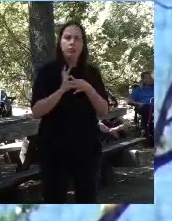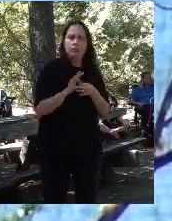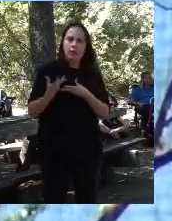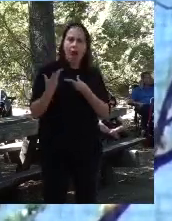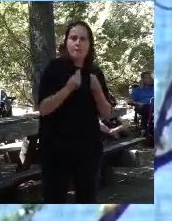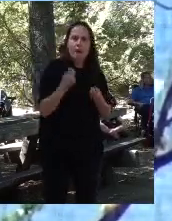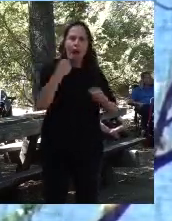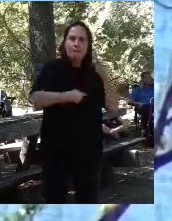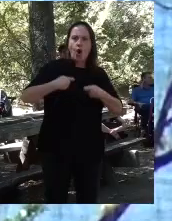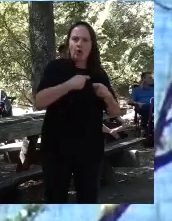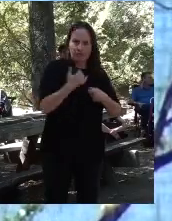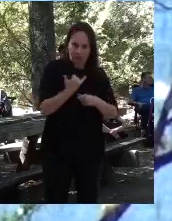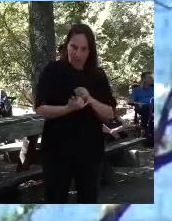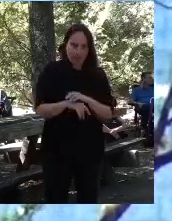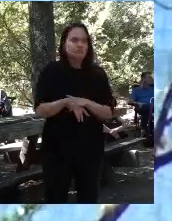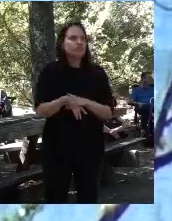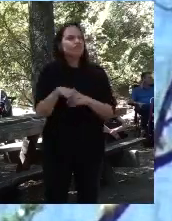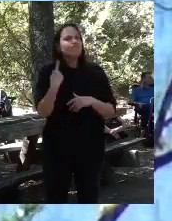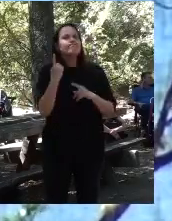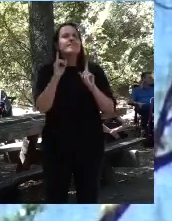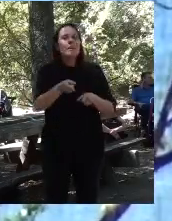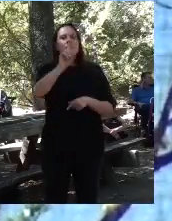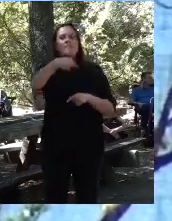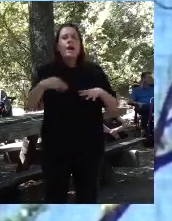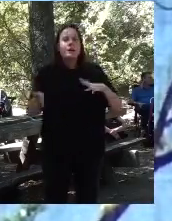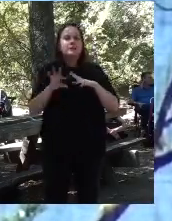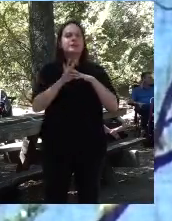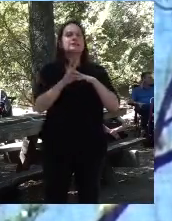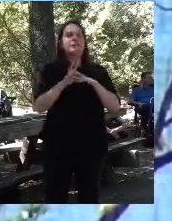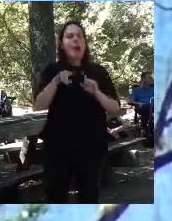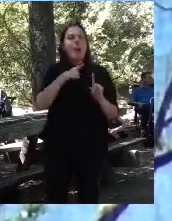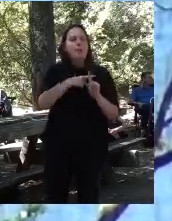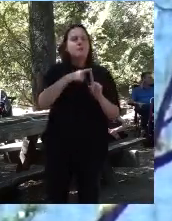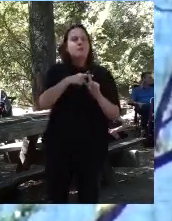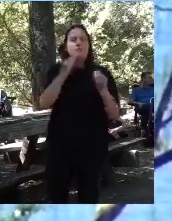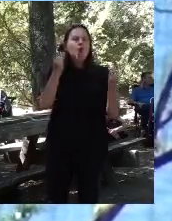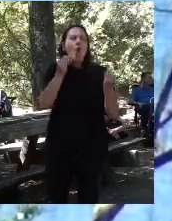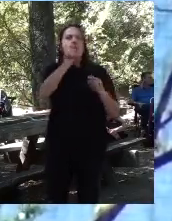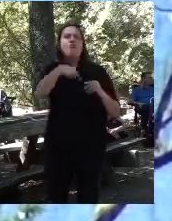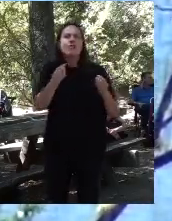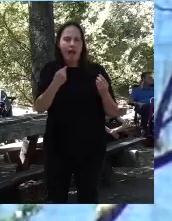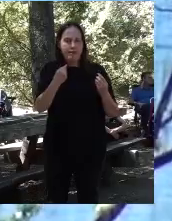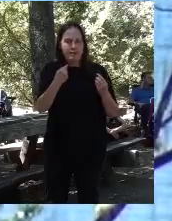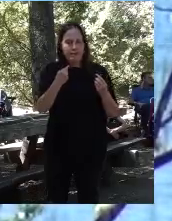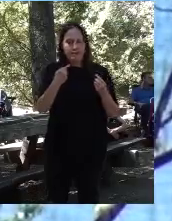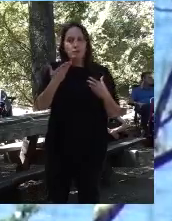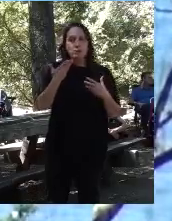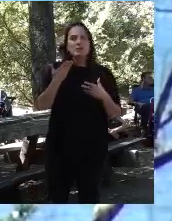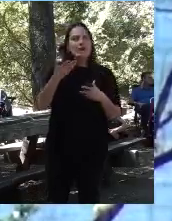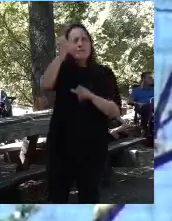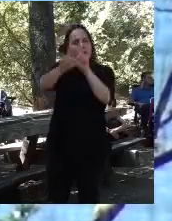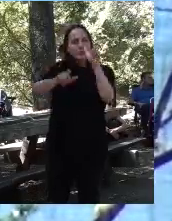el suficiente compromiso y optimismo respecto a la conservación de la Antártida. Inspirar a los más